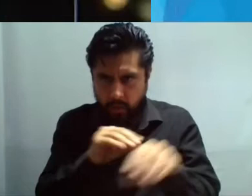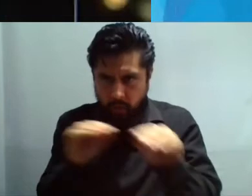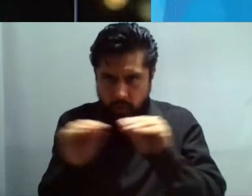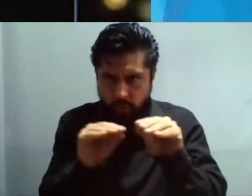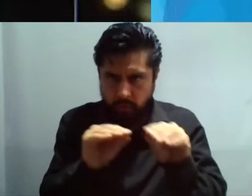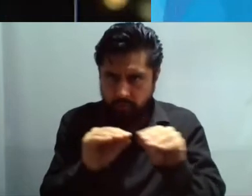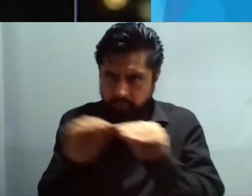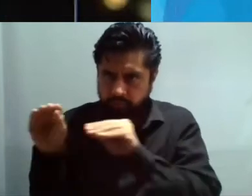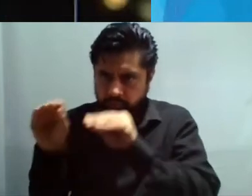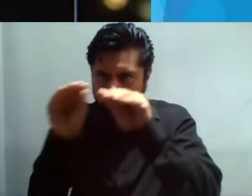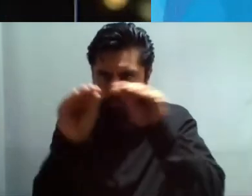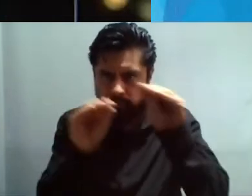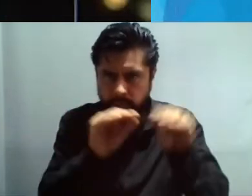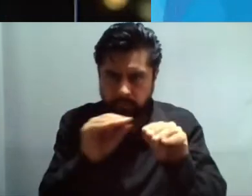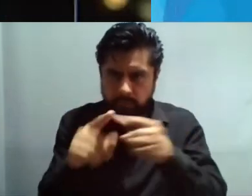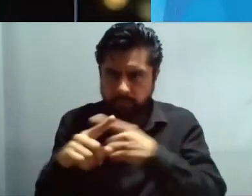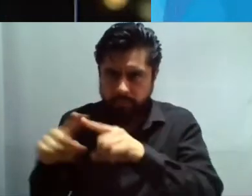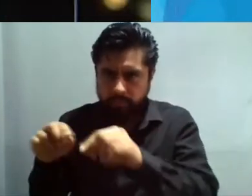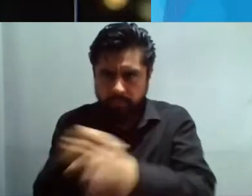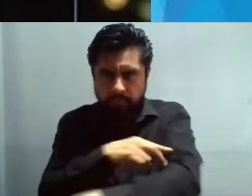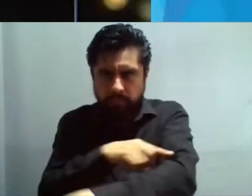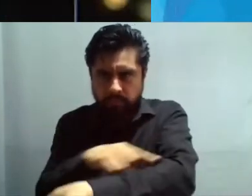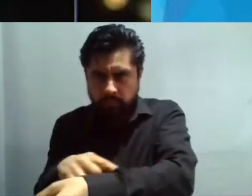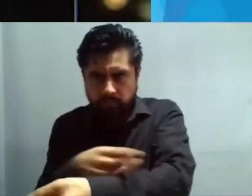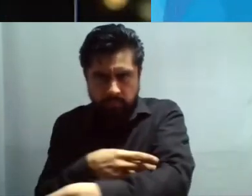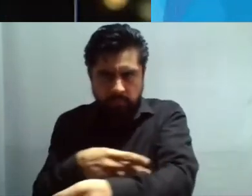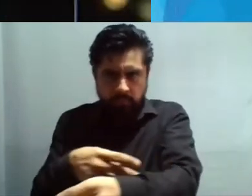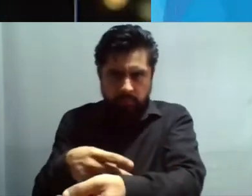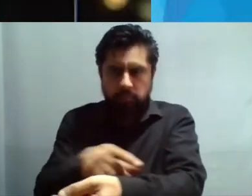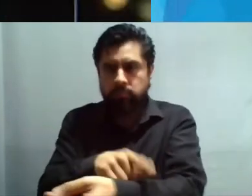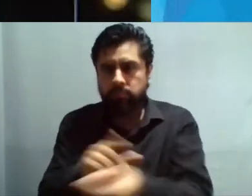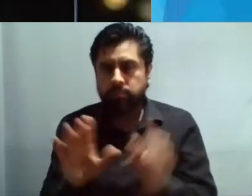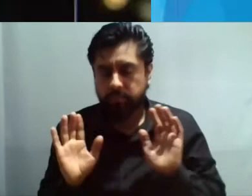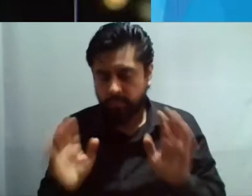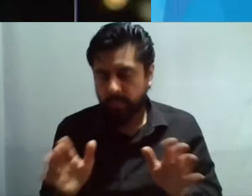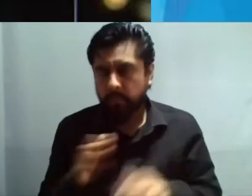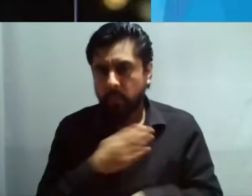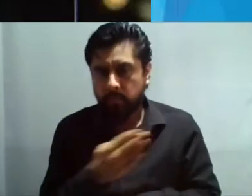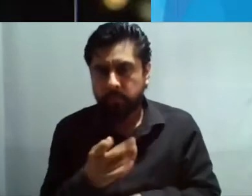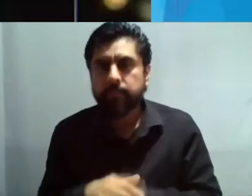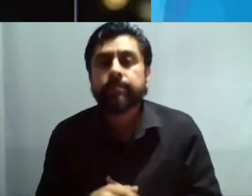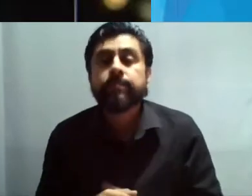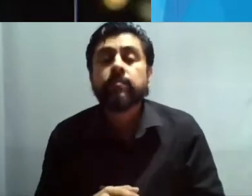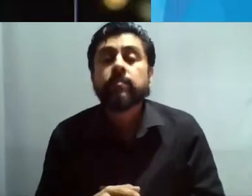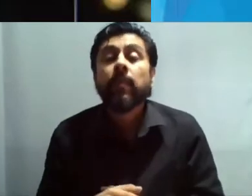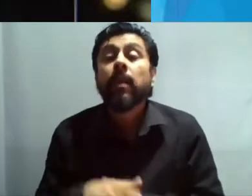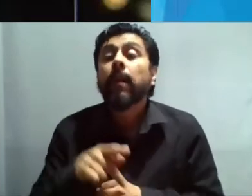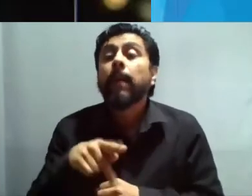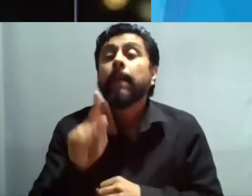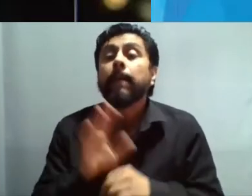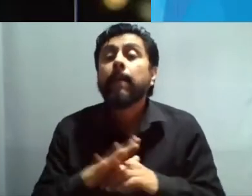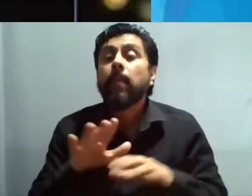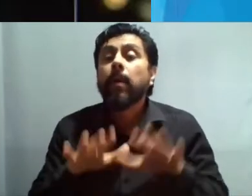lado a otro a través de arterias y de venas. Bueno, en ciertas ocasiones, atrás